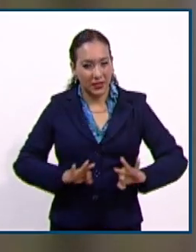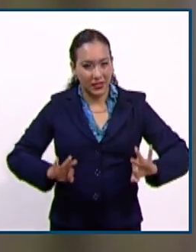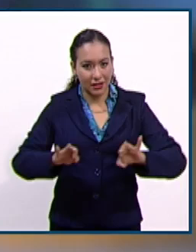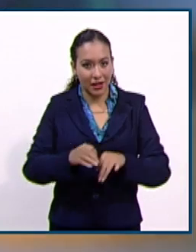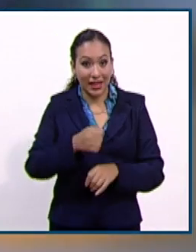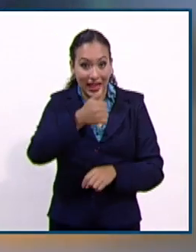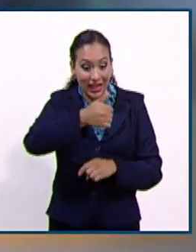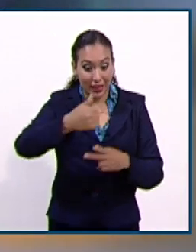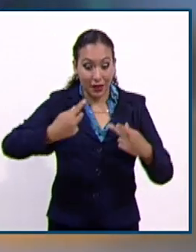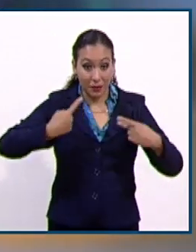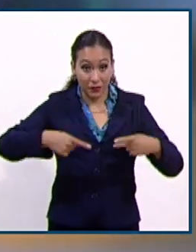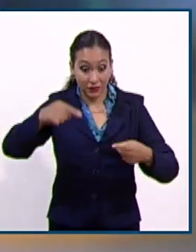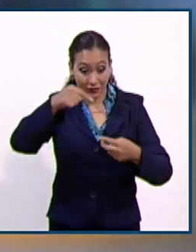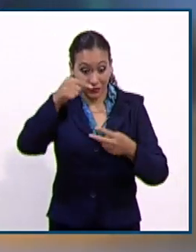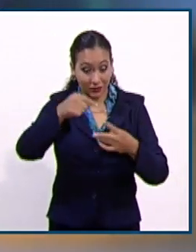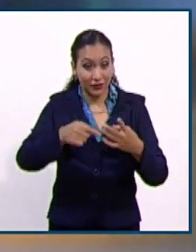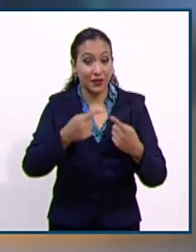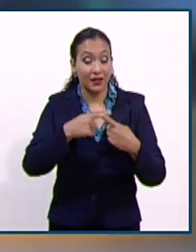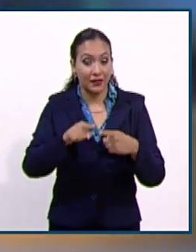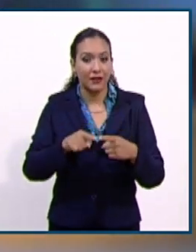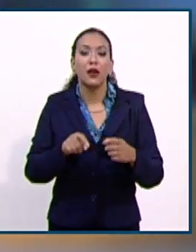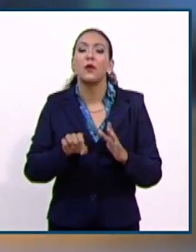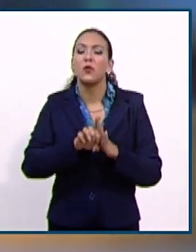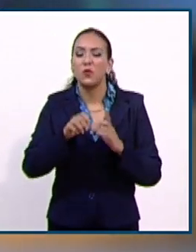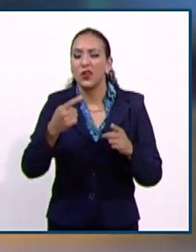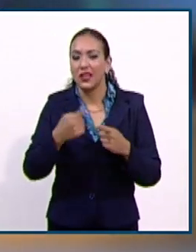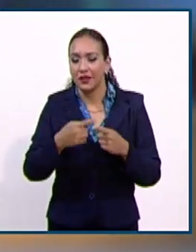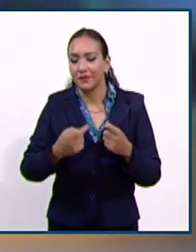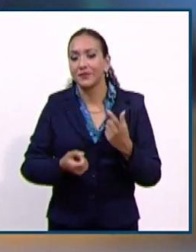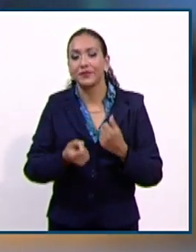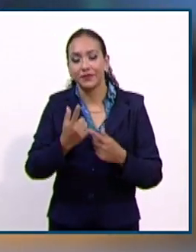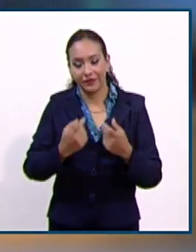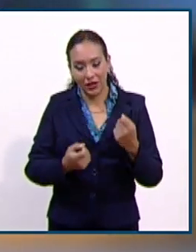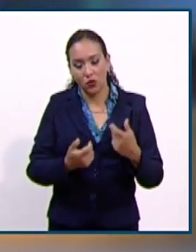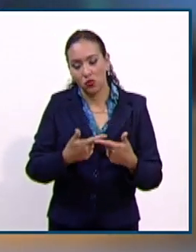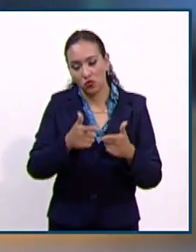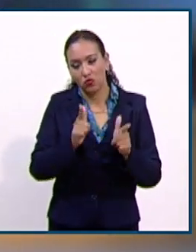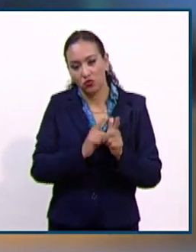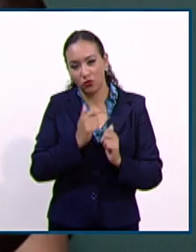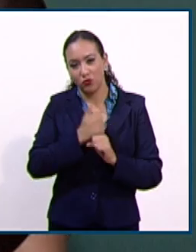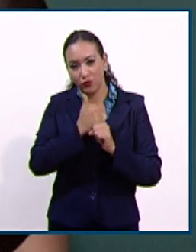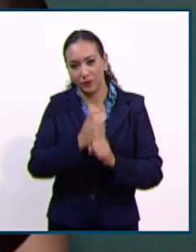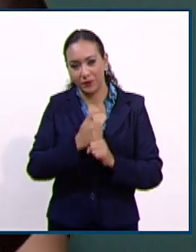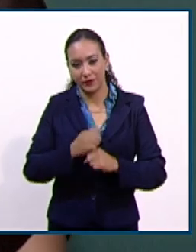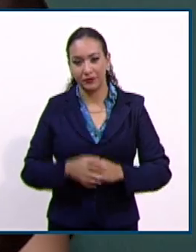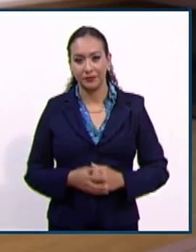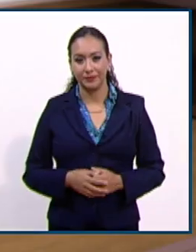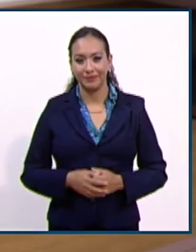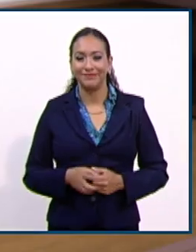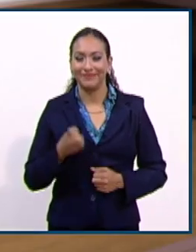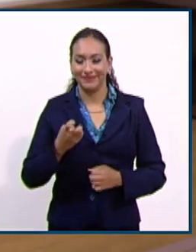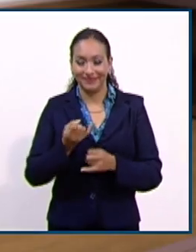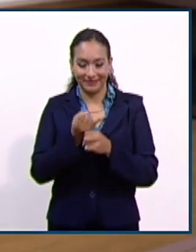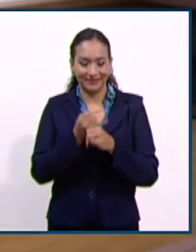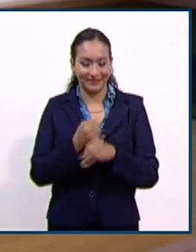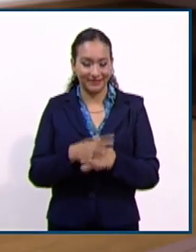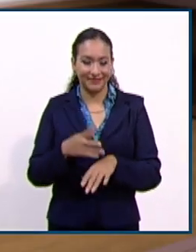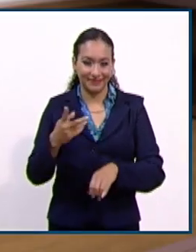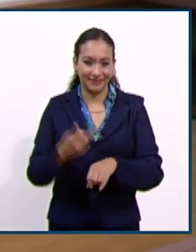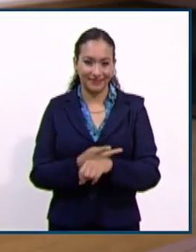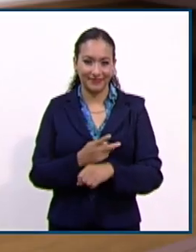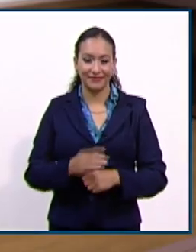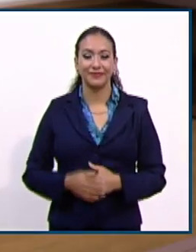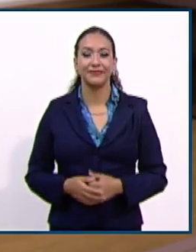las personas reclusas, sobre todo de aquellos que se encuentran en condiciones de vulnerabilidad. Es la información de esta